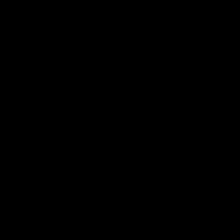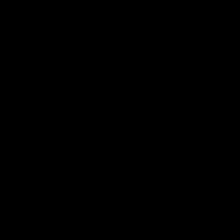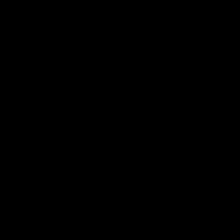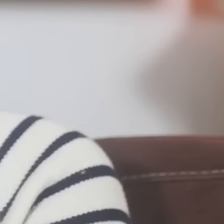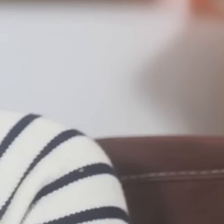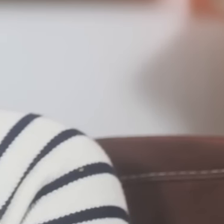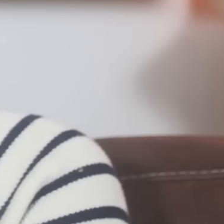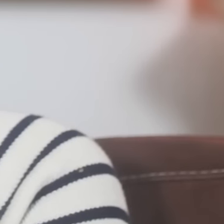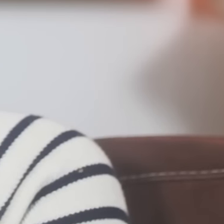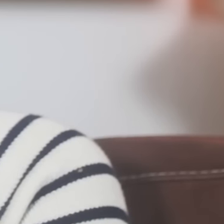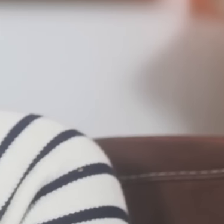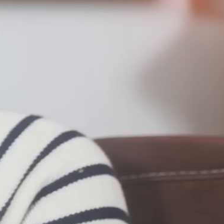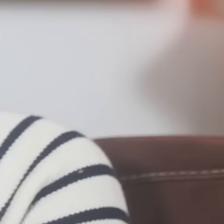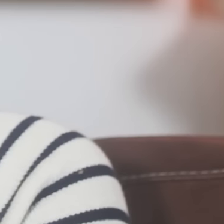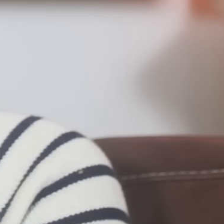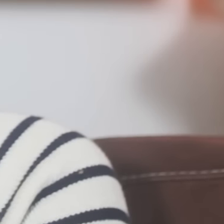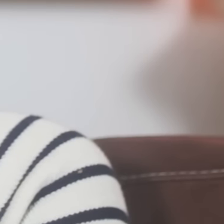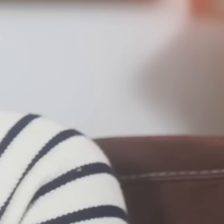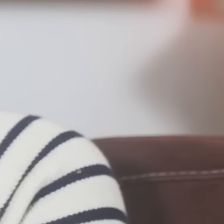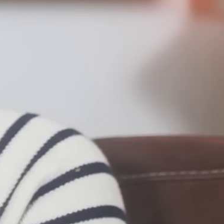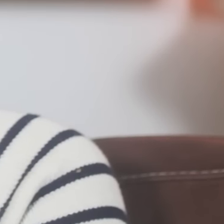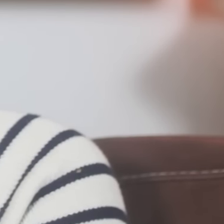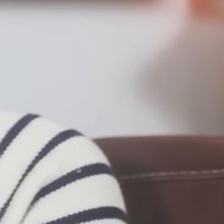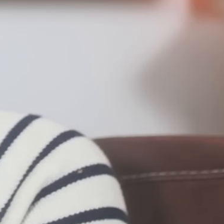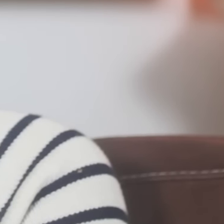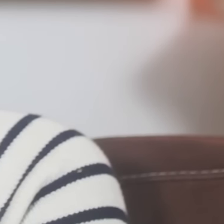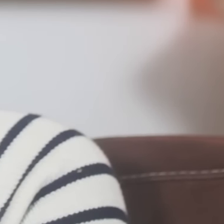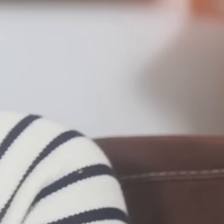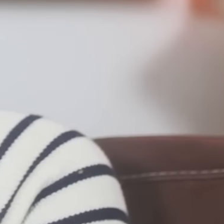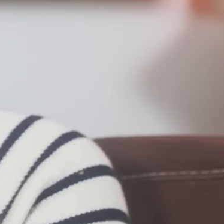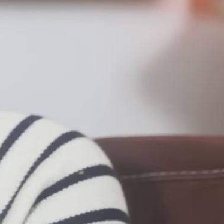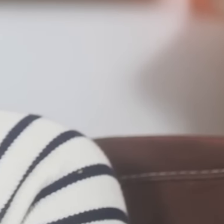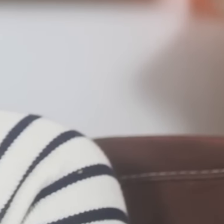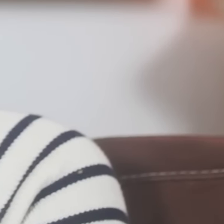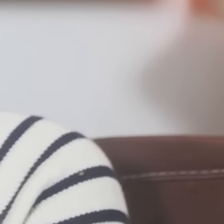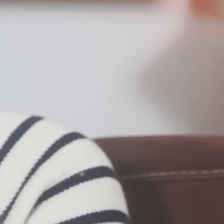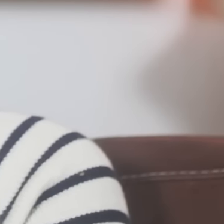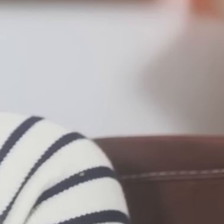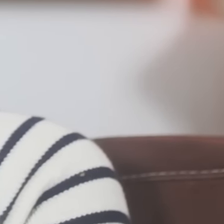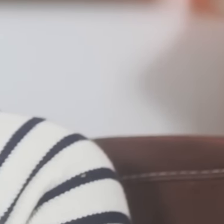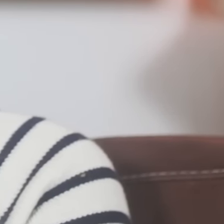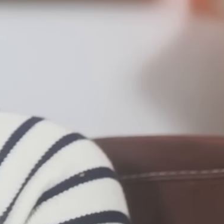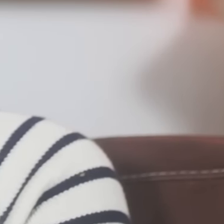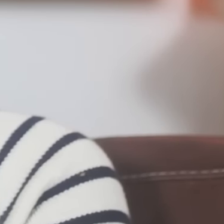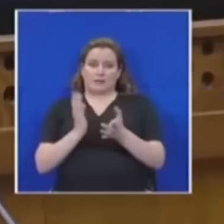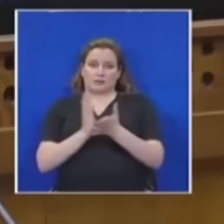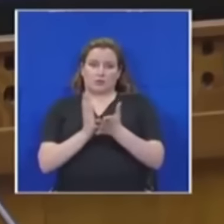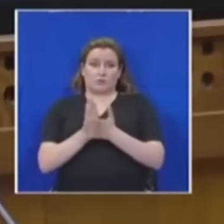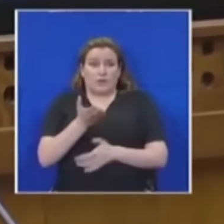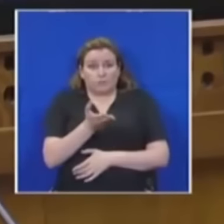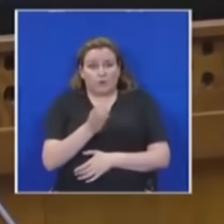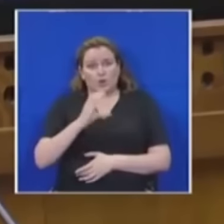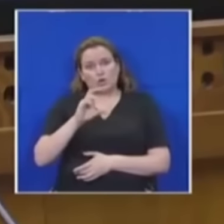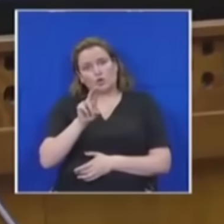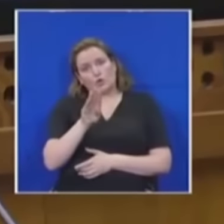realidad. Look at the issues that they glorify without them knowing what it all means in a communist country. And